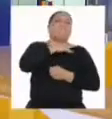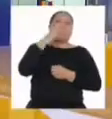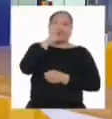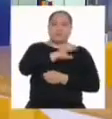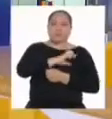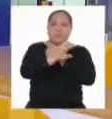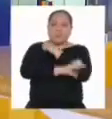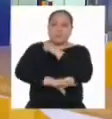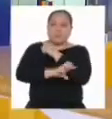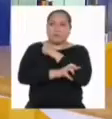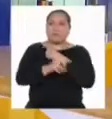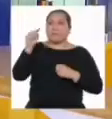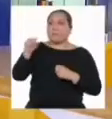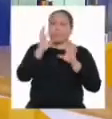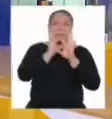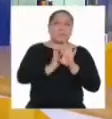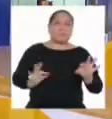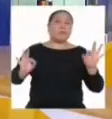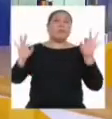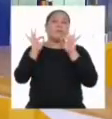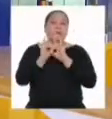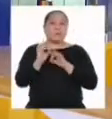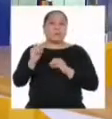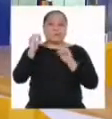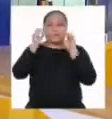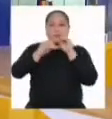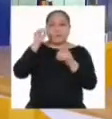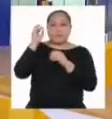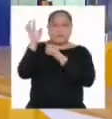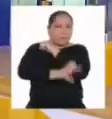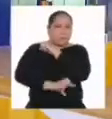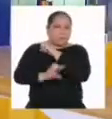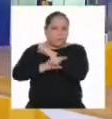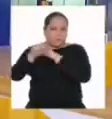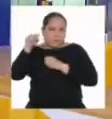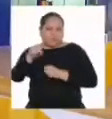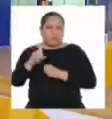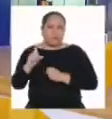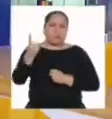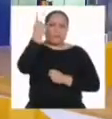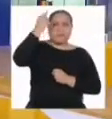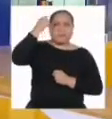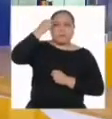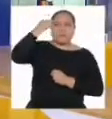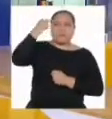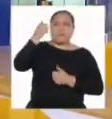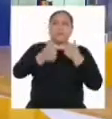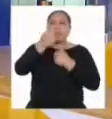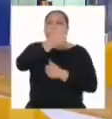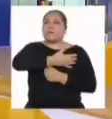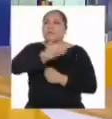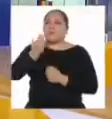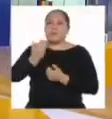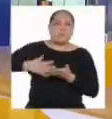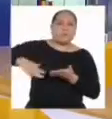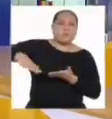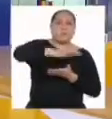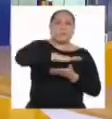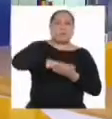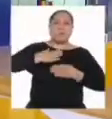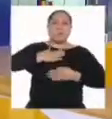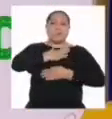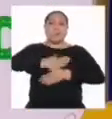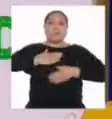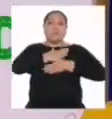país. Eso es importantísimo. Poner al país primero, pensar en qué es lo mejor para todos, el